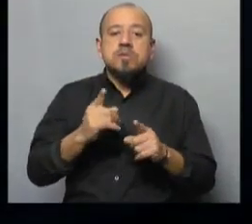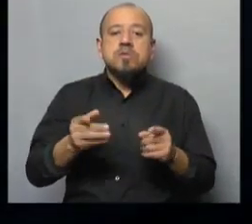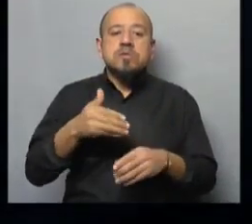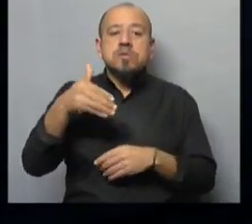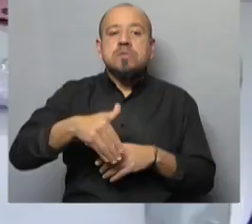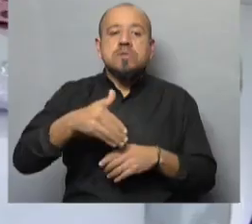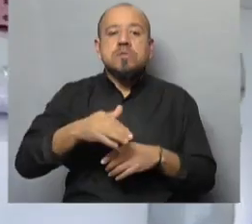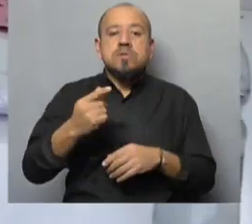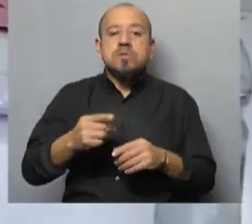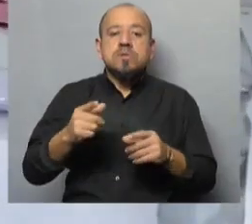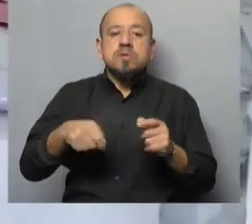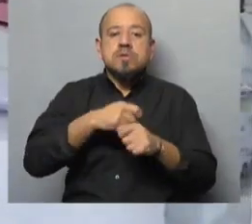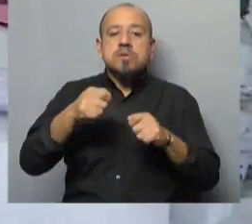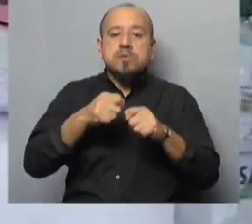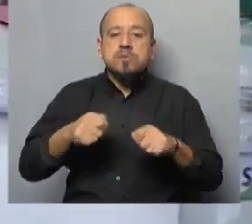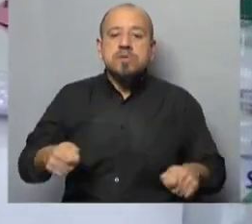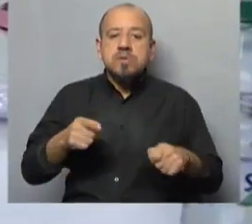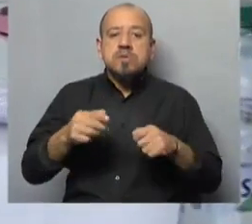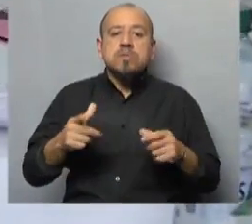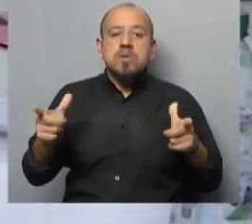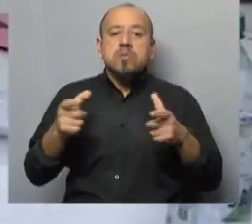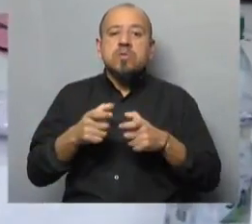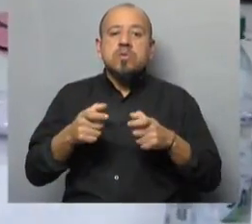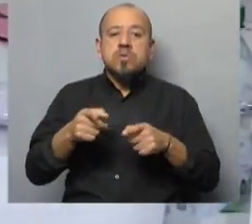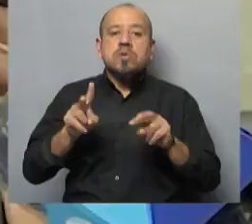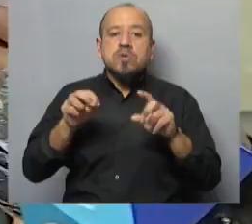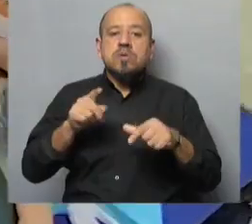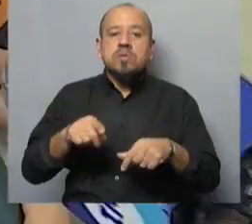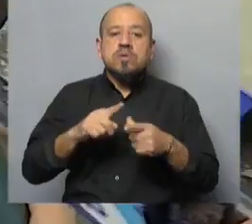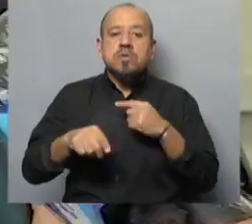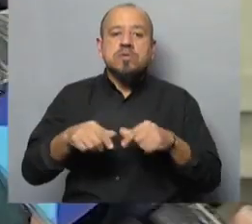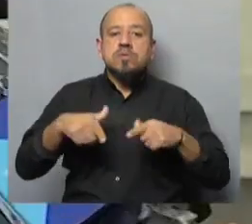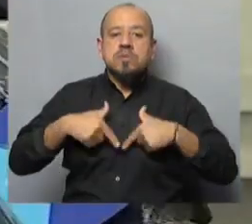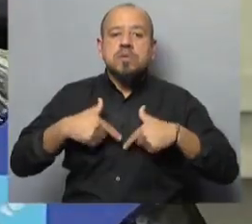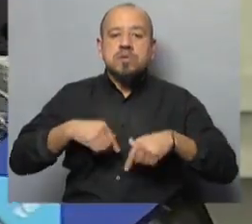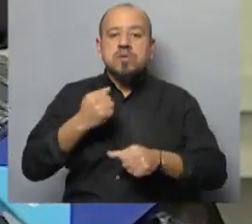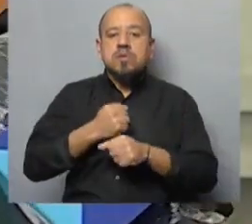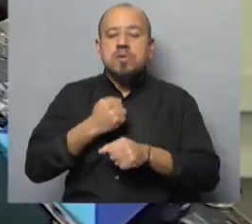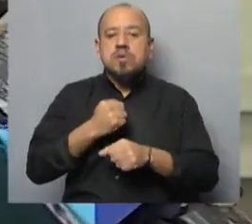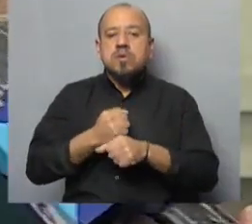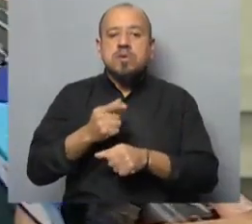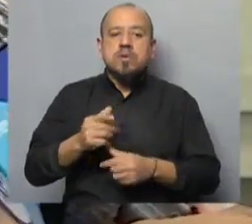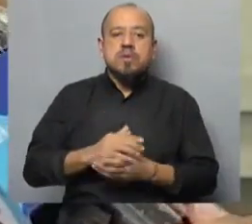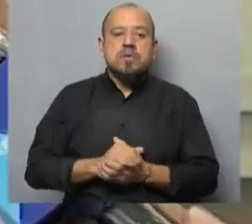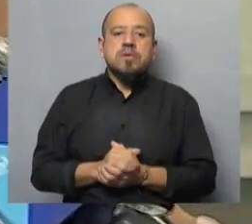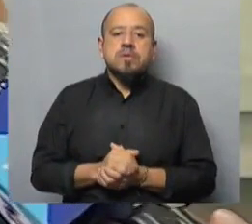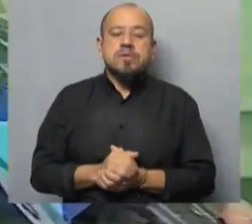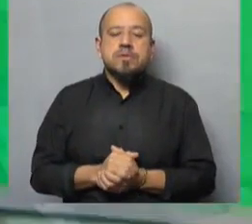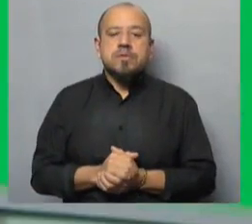delegación del pit-cnt en una reunión sobre este tema convocada por el ministro de trabajo pablo mieres